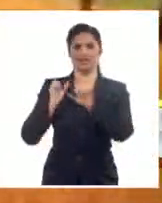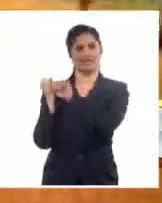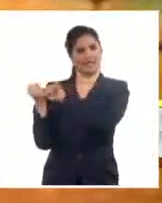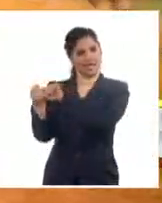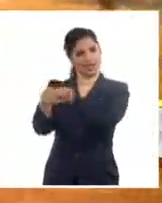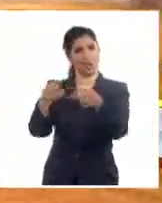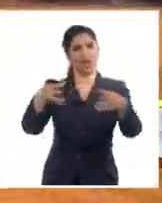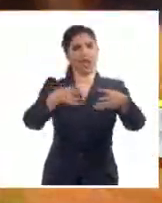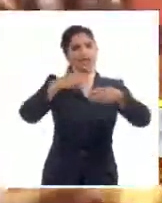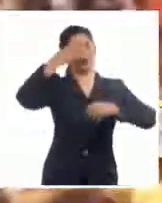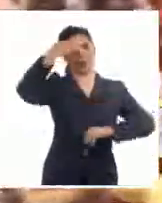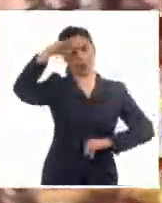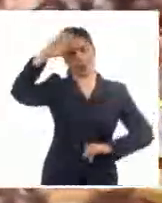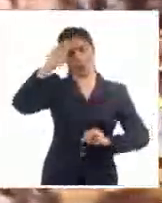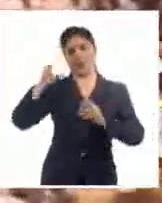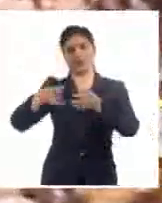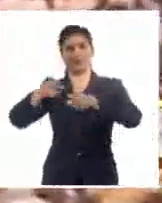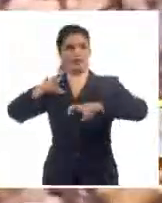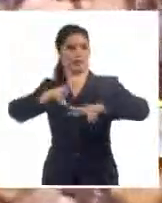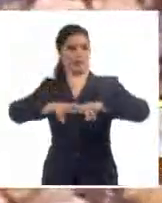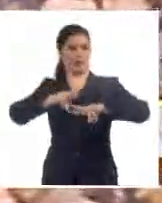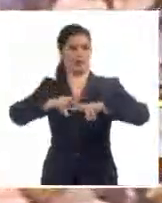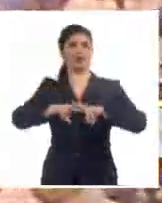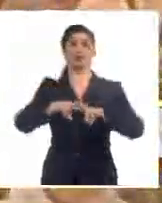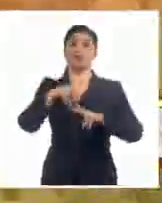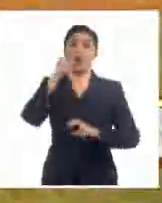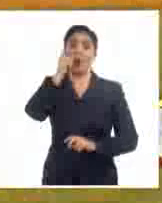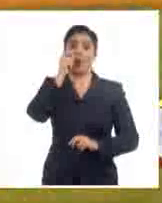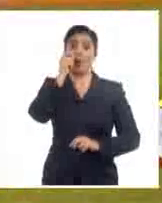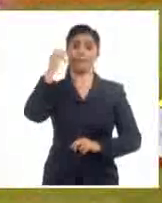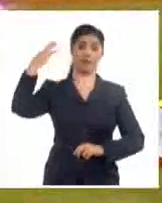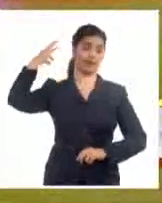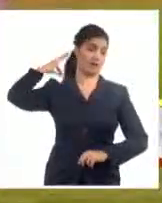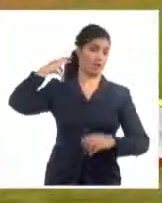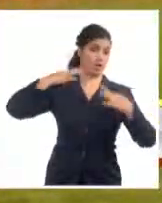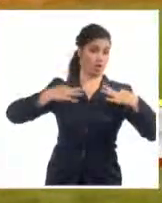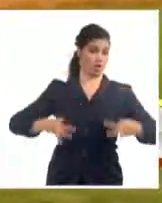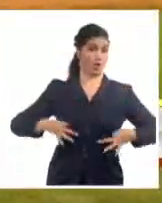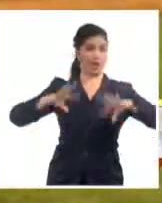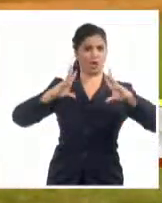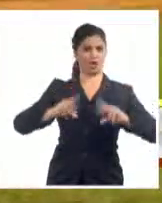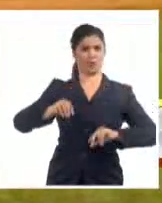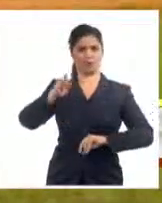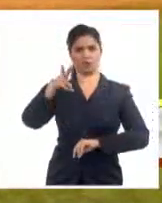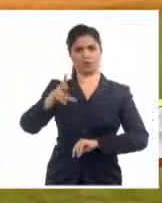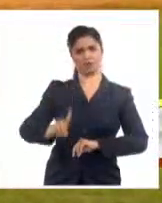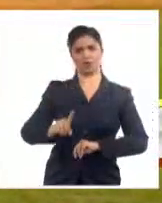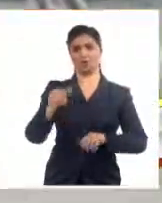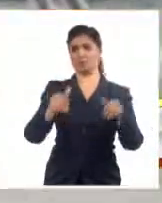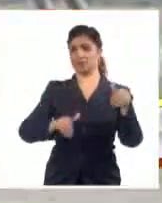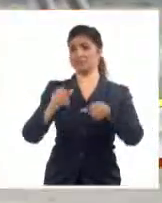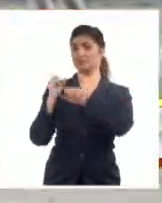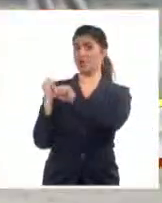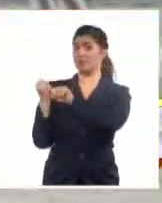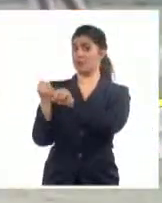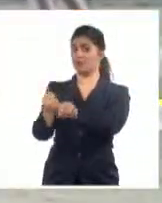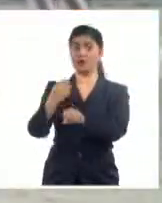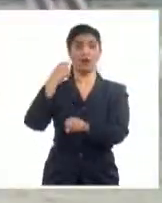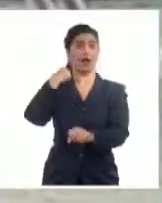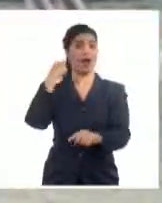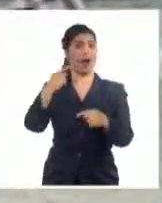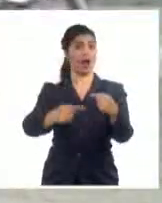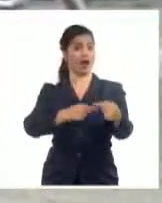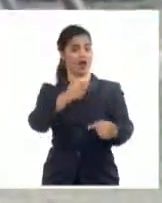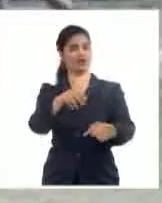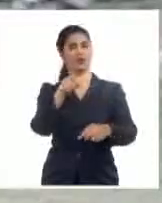Cuba. El inolvidable número 31, Pedro Medina Ayón, transitó por el béisbol revolucionario durante